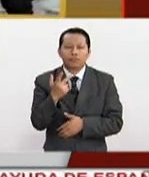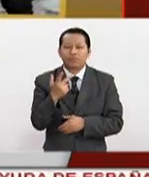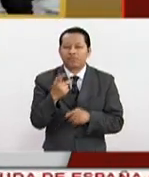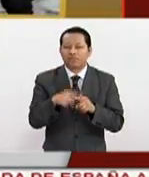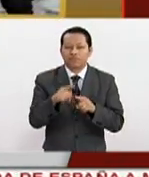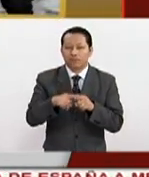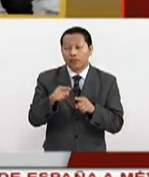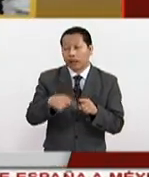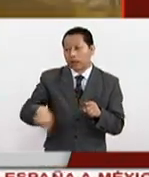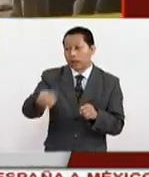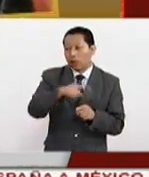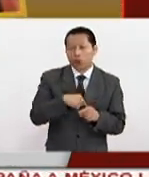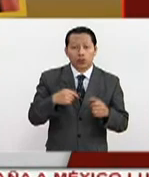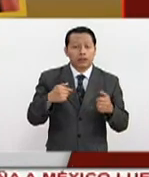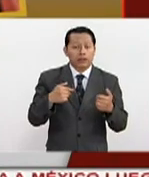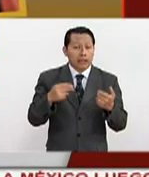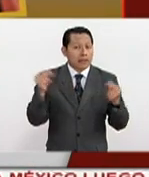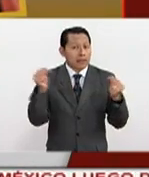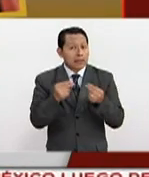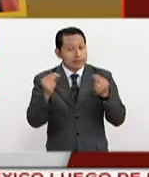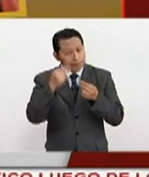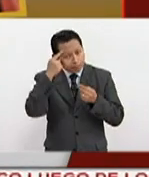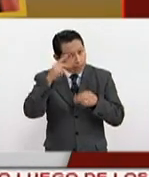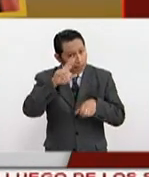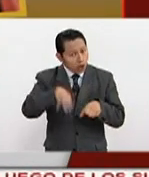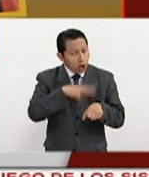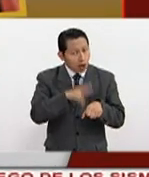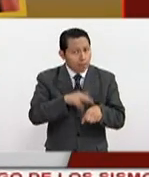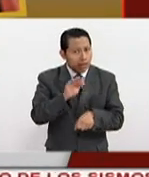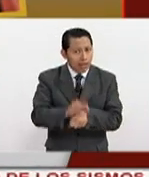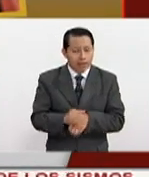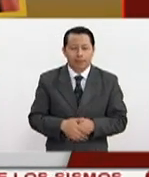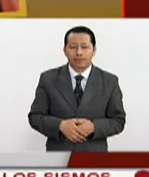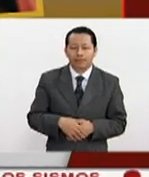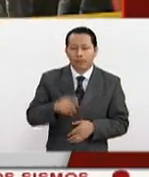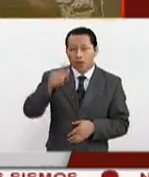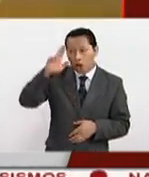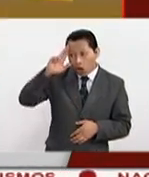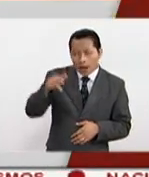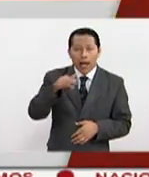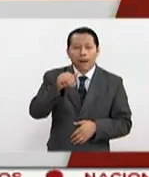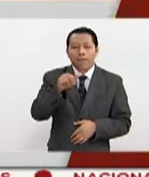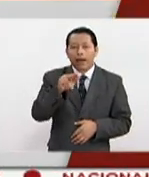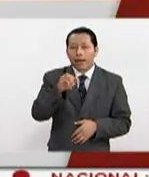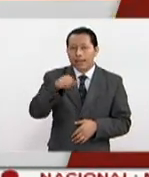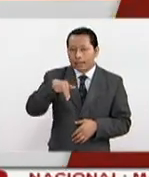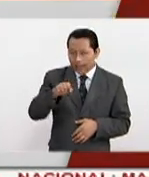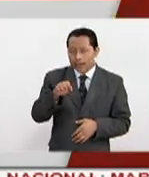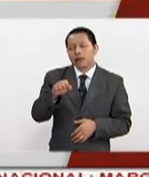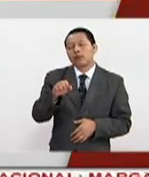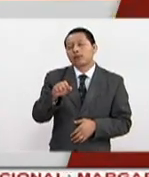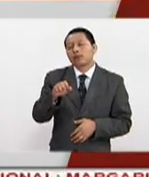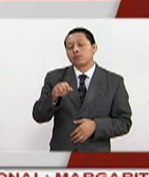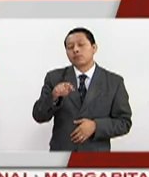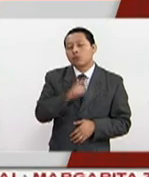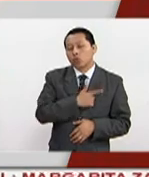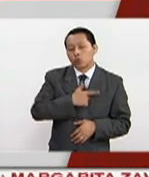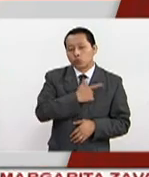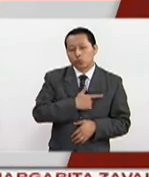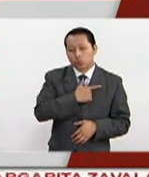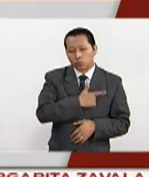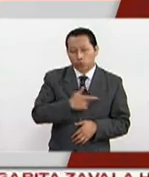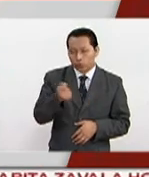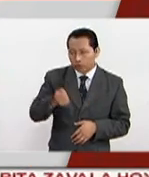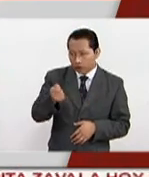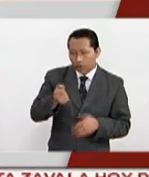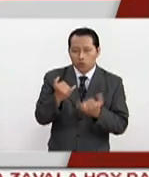ellos necesiten para poder regresar a la normalidad. Hola Marian, me da mucho gusto saludarte. Pues un movimiento pues muy